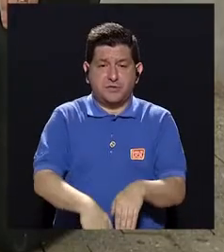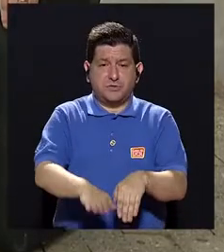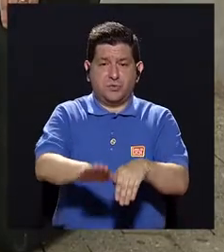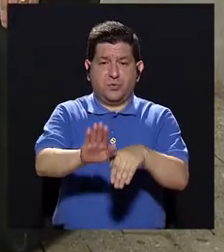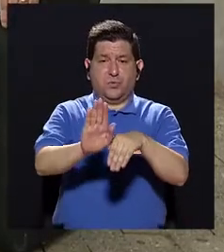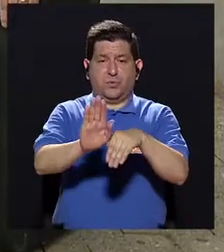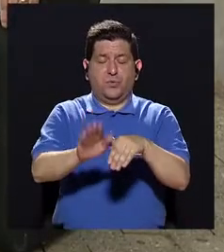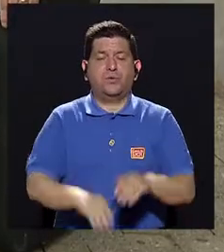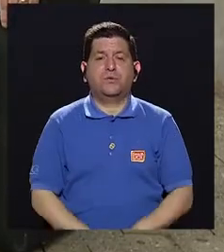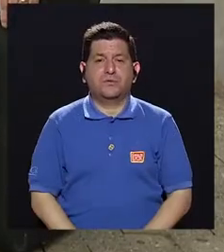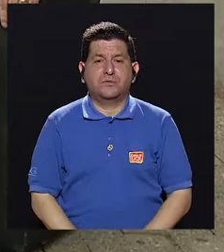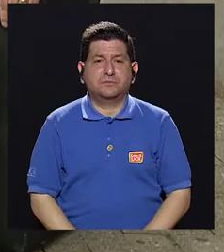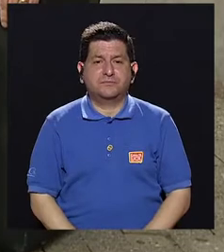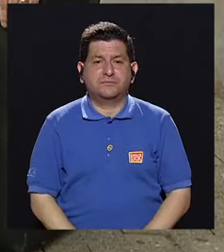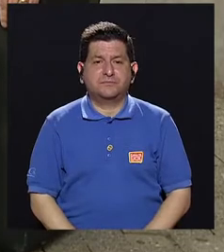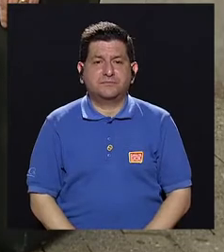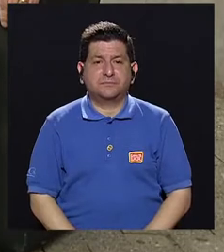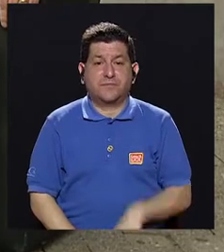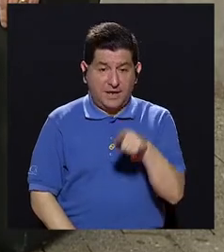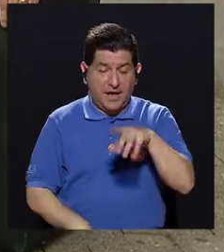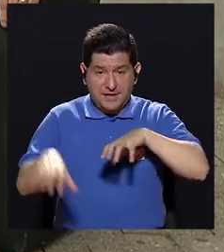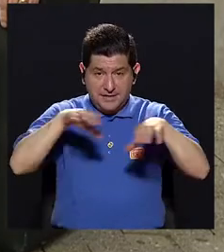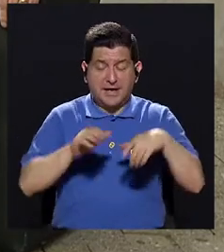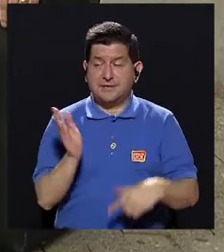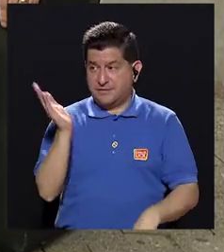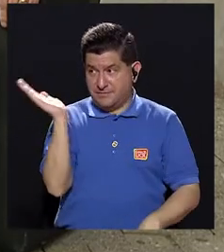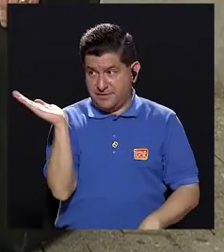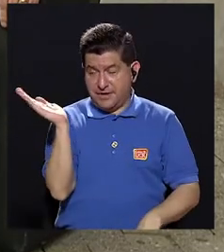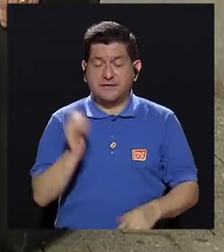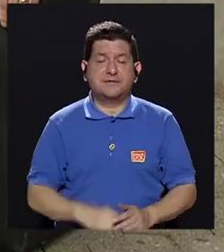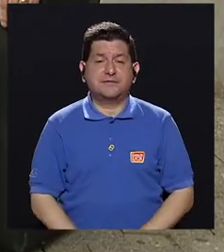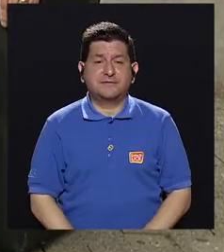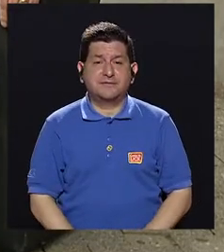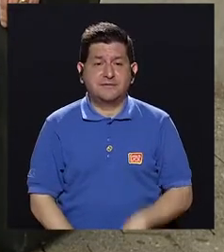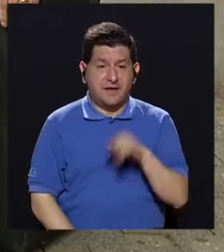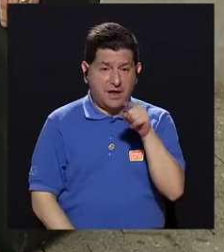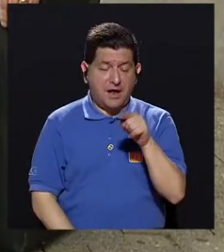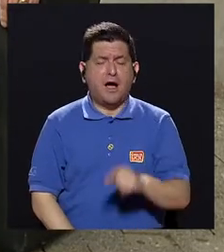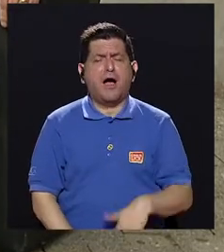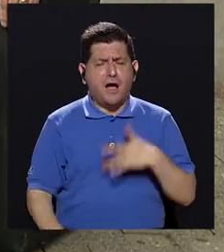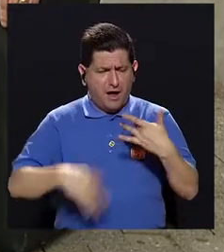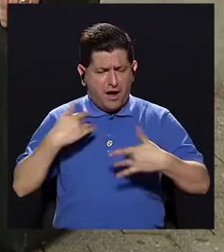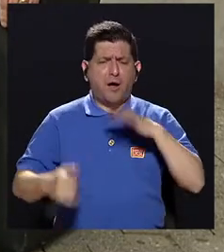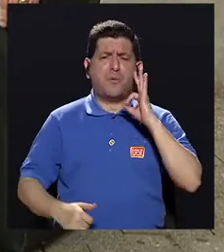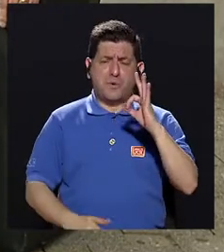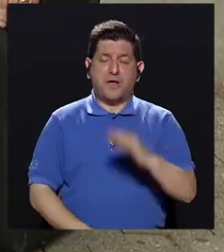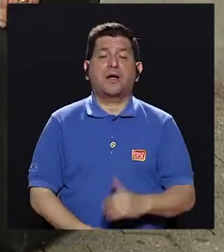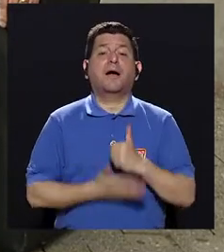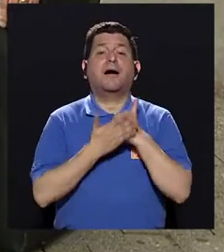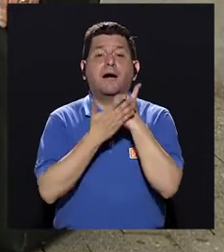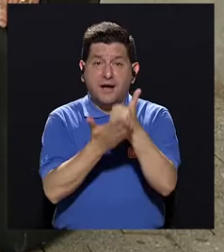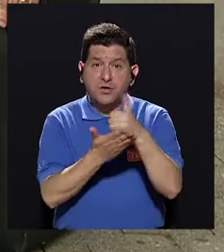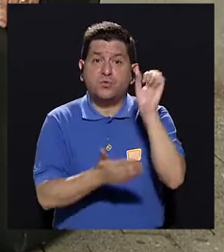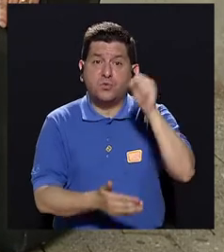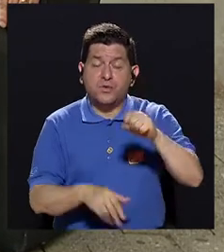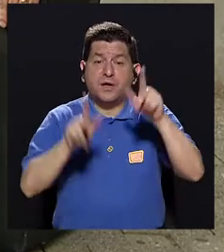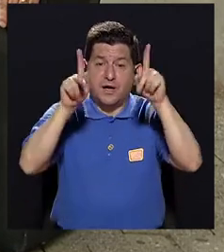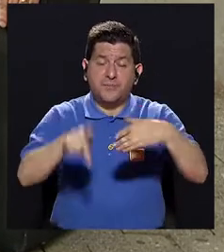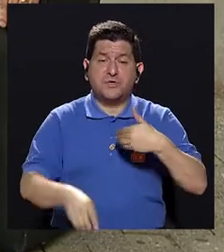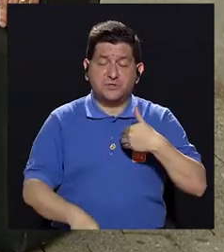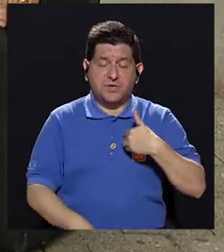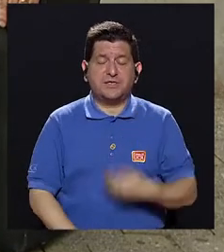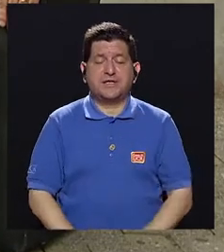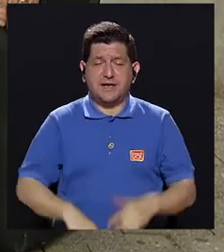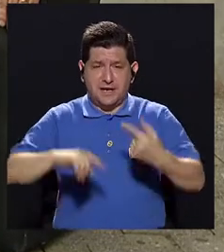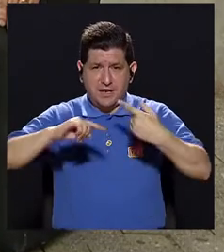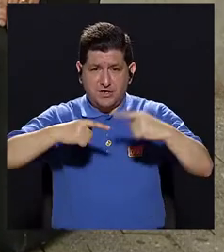arriba. Vamos a hacer punta, ajá, eso, muy bien. Eso es un ejercicio buenísimo que va a ayudar, inclusive para las personas que tienen